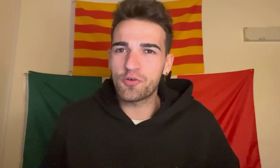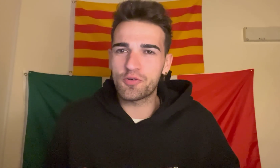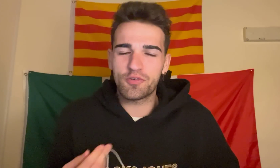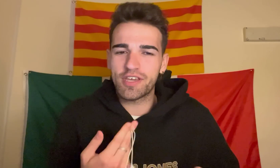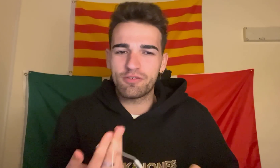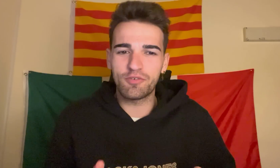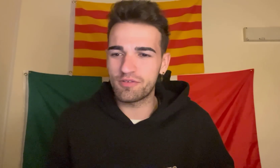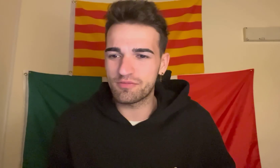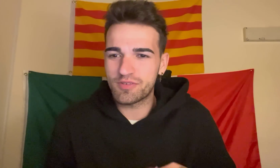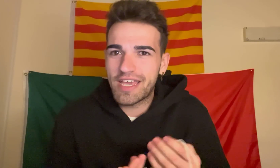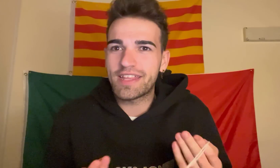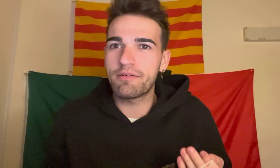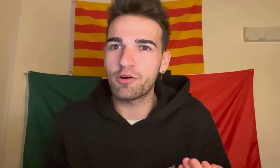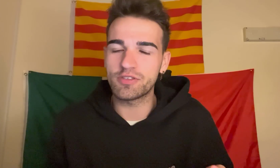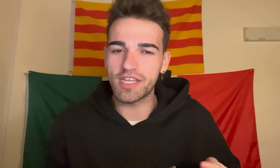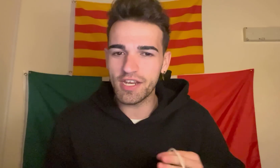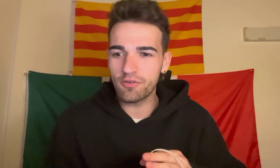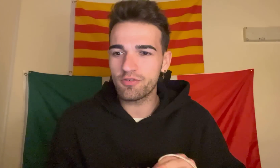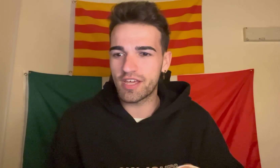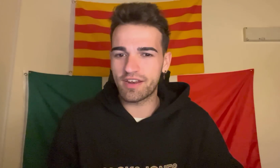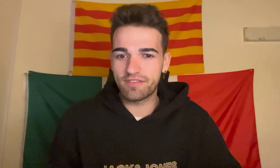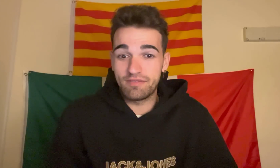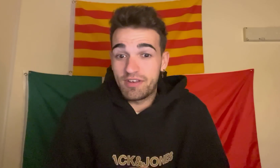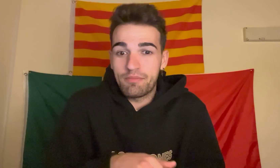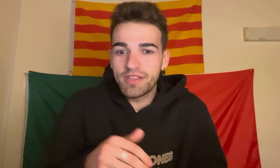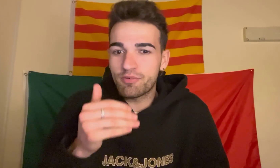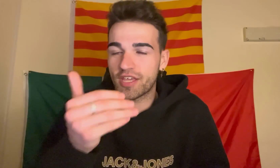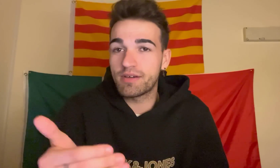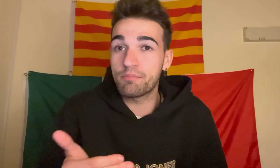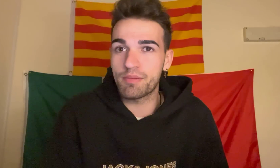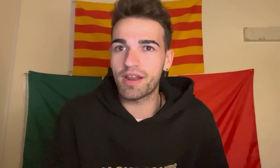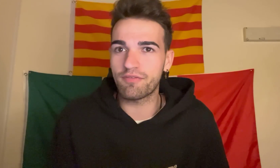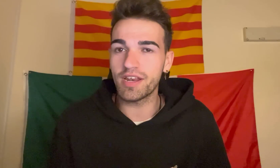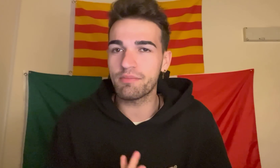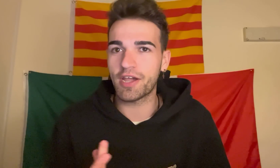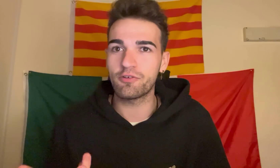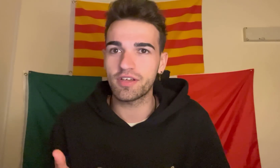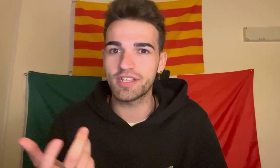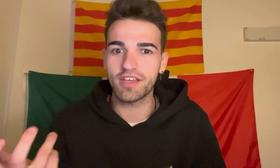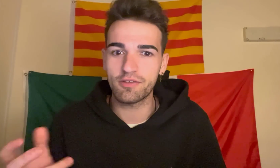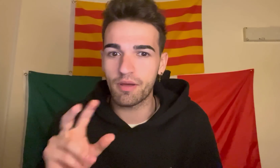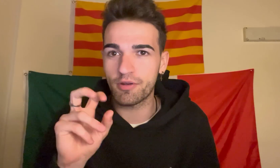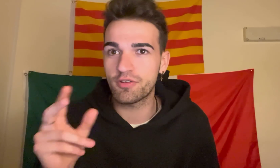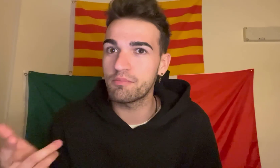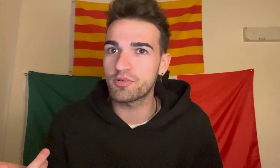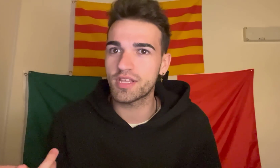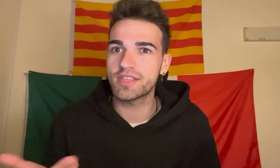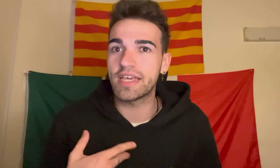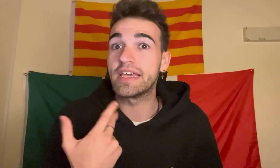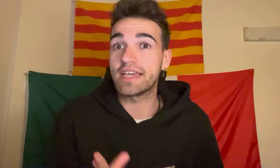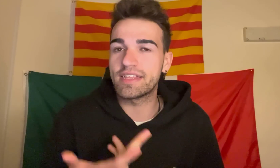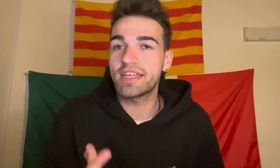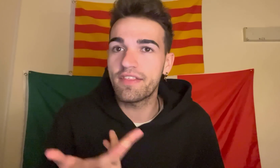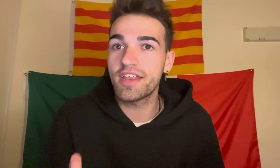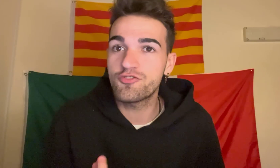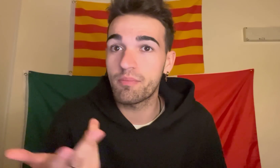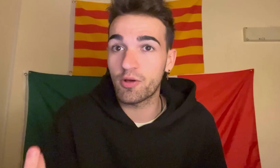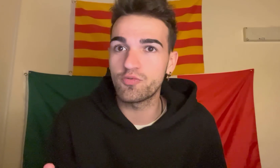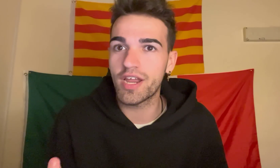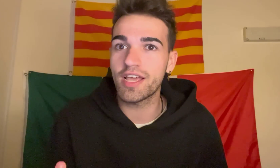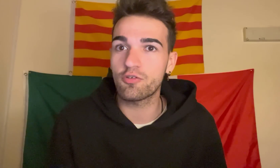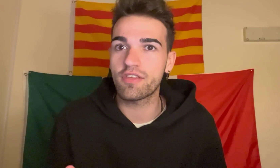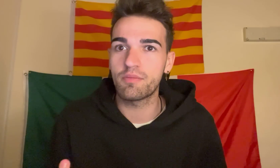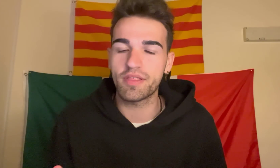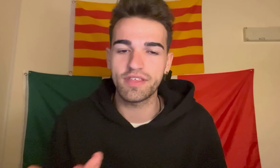periodista o no sé cómo, qué trabajo tiene, ¿no? O sea, realmente porque estaba en primera fila, imagino que tiene que ser una persona importante que tiene derecho